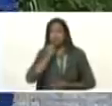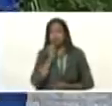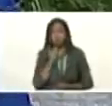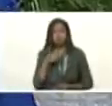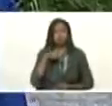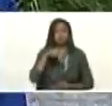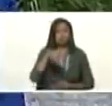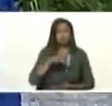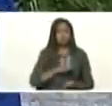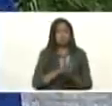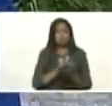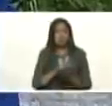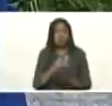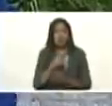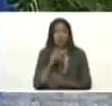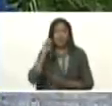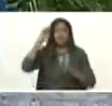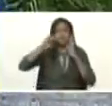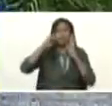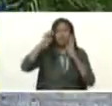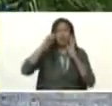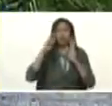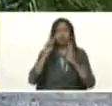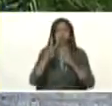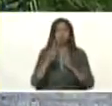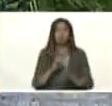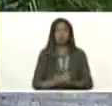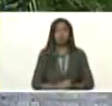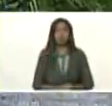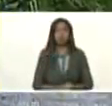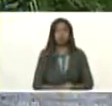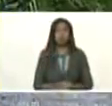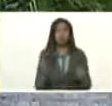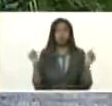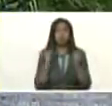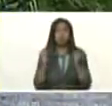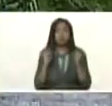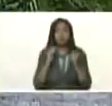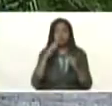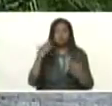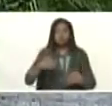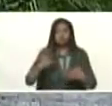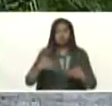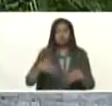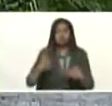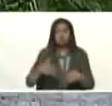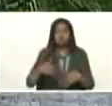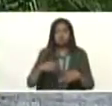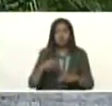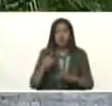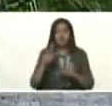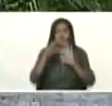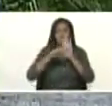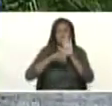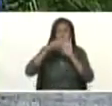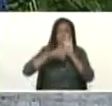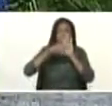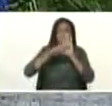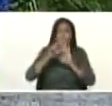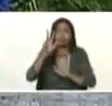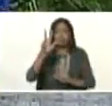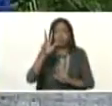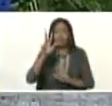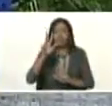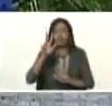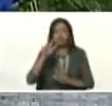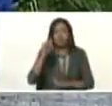Por ahí sacamos un video, estaba haciendo 3 grados. De frío, eso es frío, para nosotros es mucho frío. Aquí ahora en La